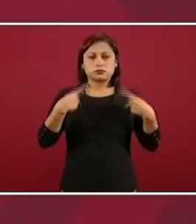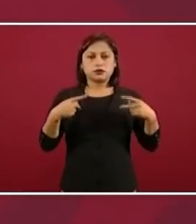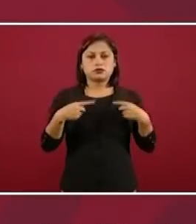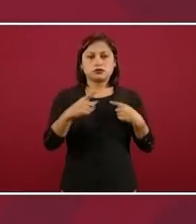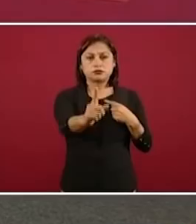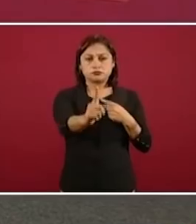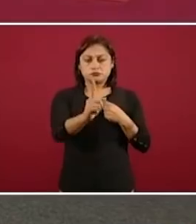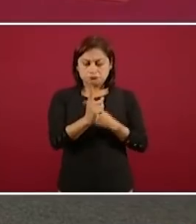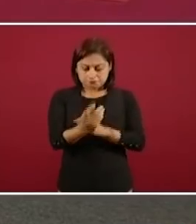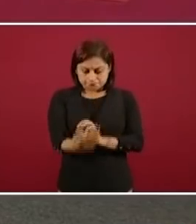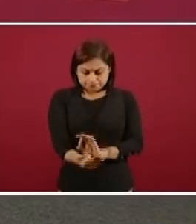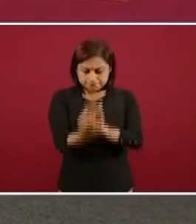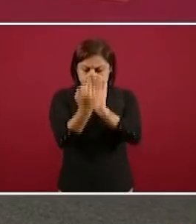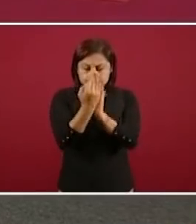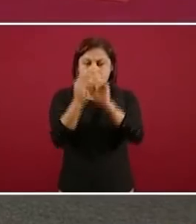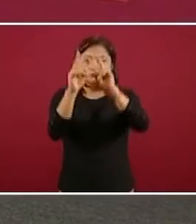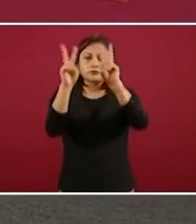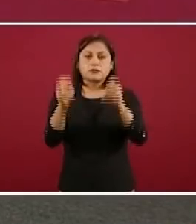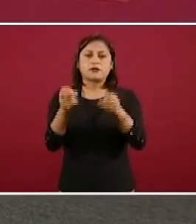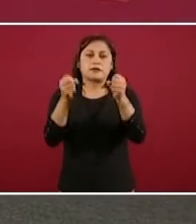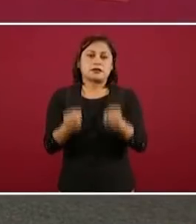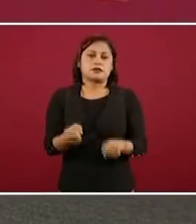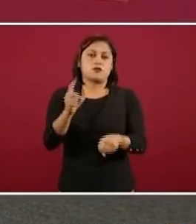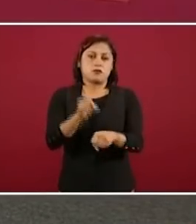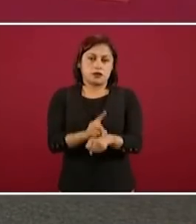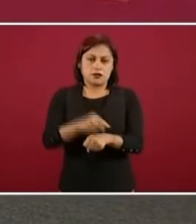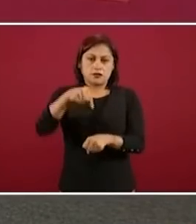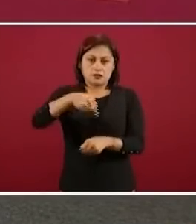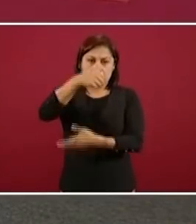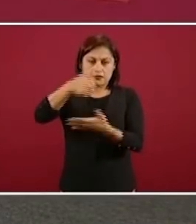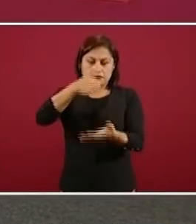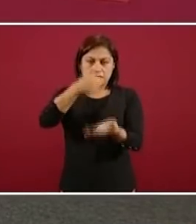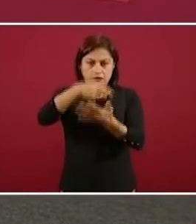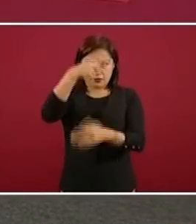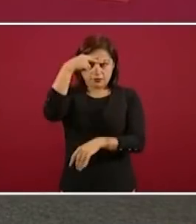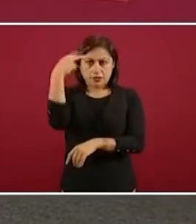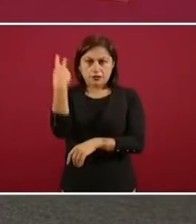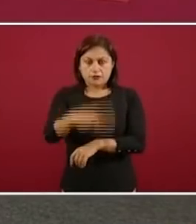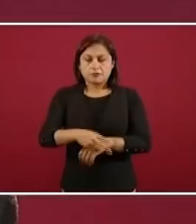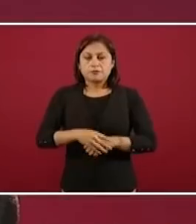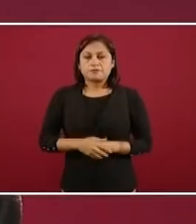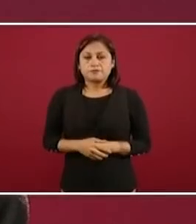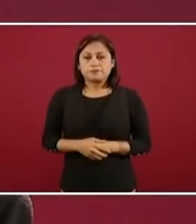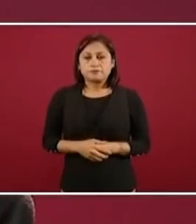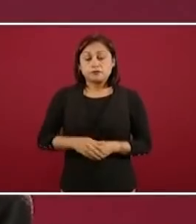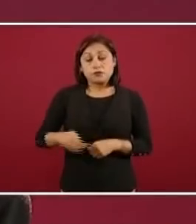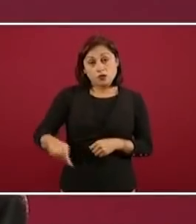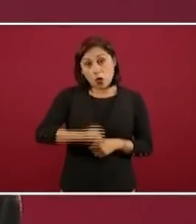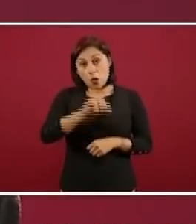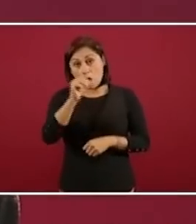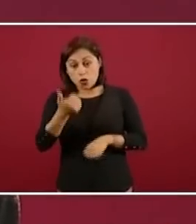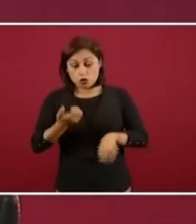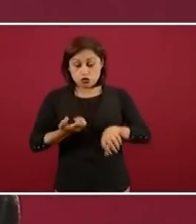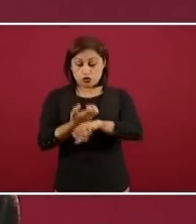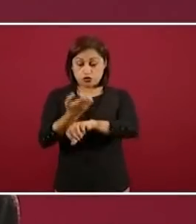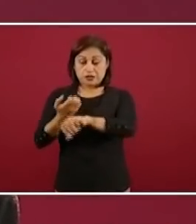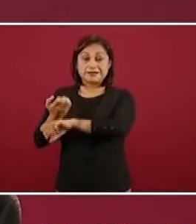el problema de la inseguridad en la ciudad de viaje y hay otros gobernadores